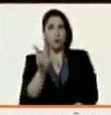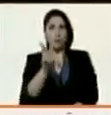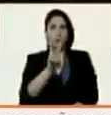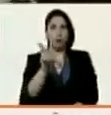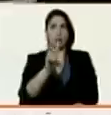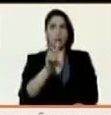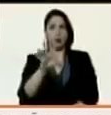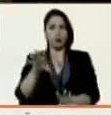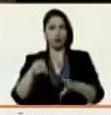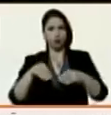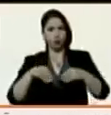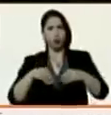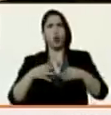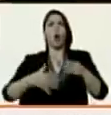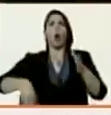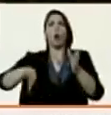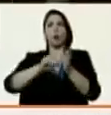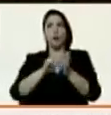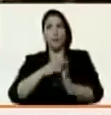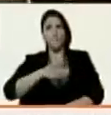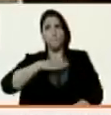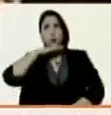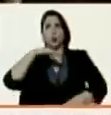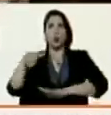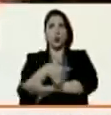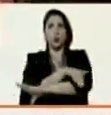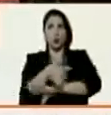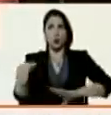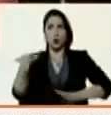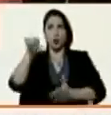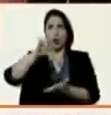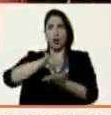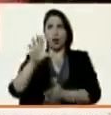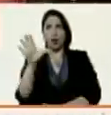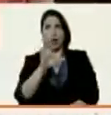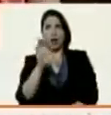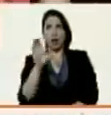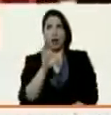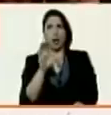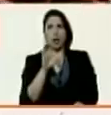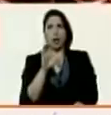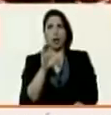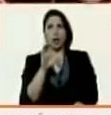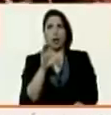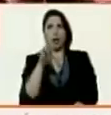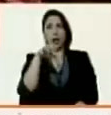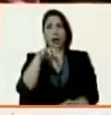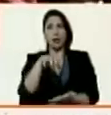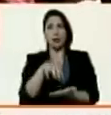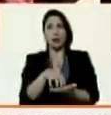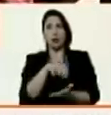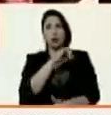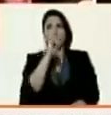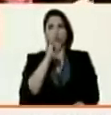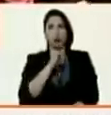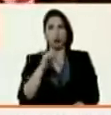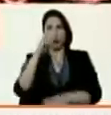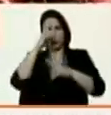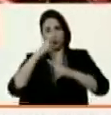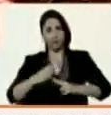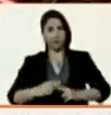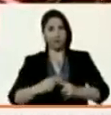nuevamente las calles con la mitad sino también l estudia para mí